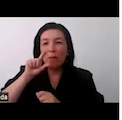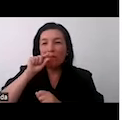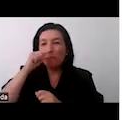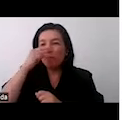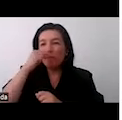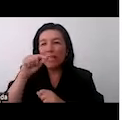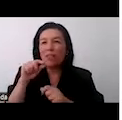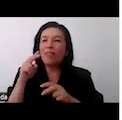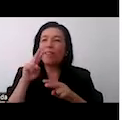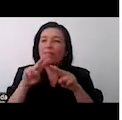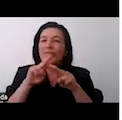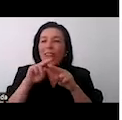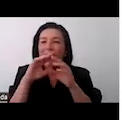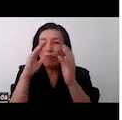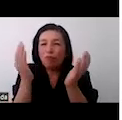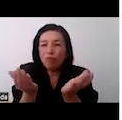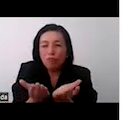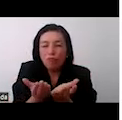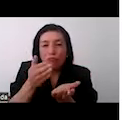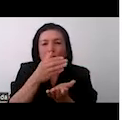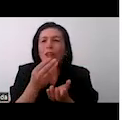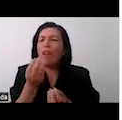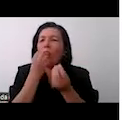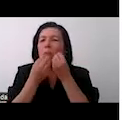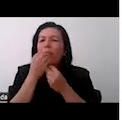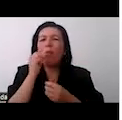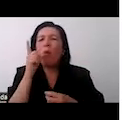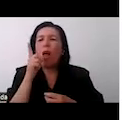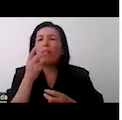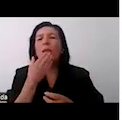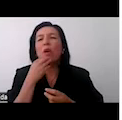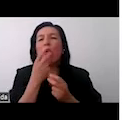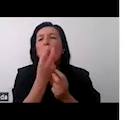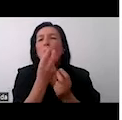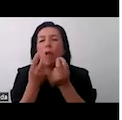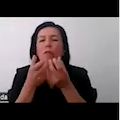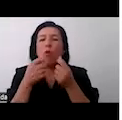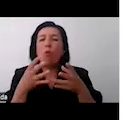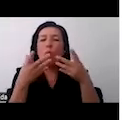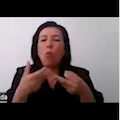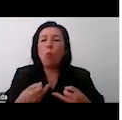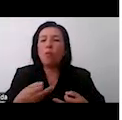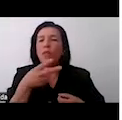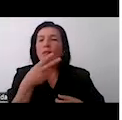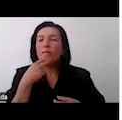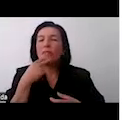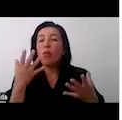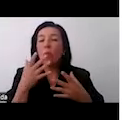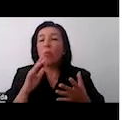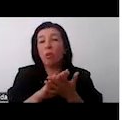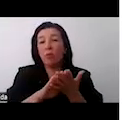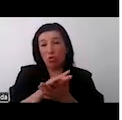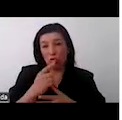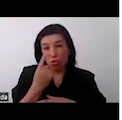construye su nido, de qué se alimenta, cuántos huevos pone, qué comportamientos tiene, si es solitario